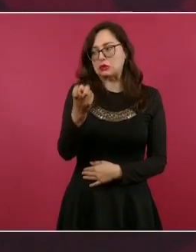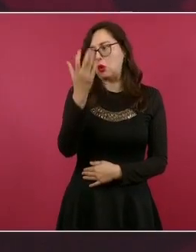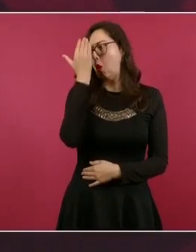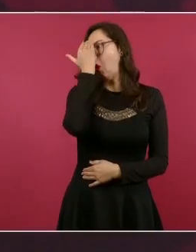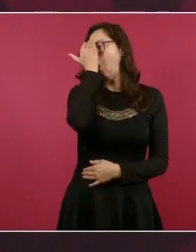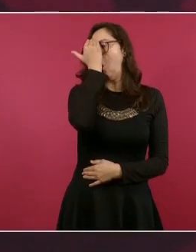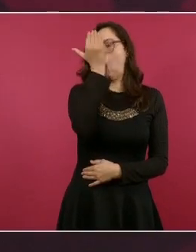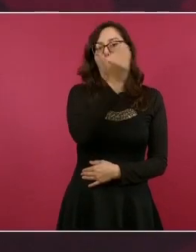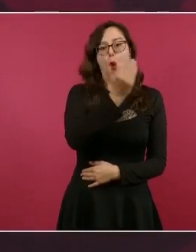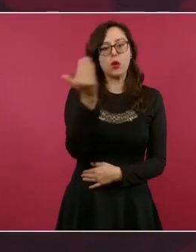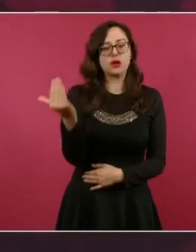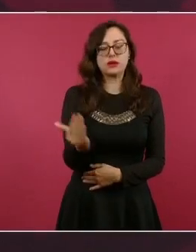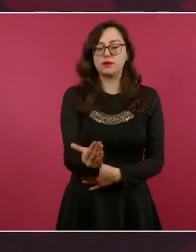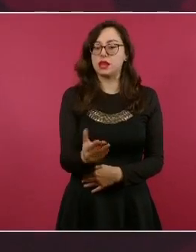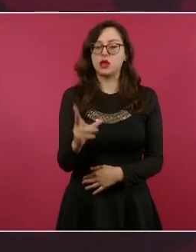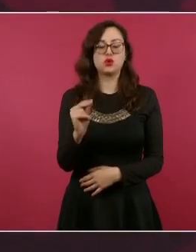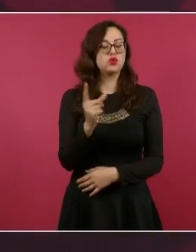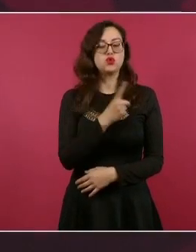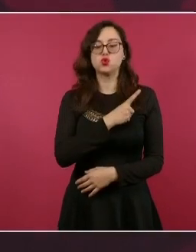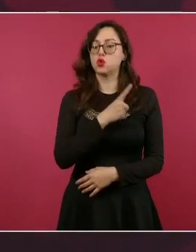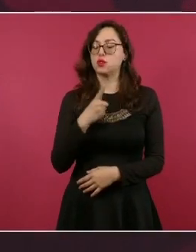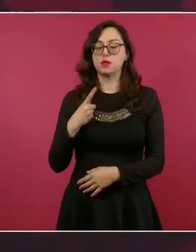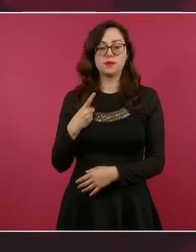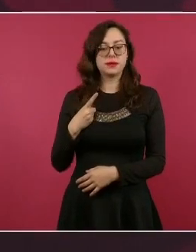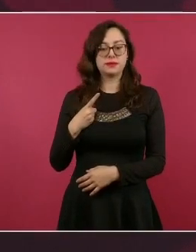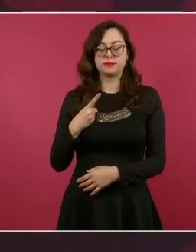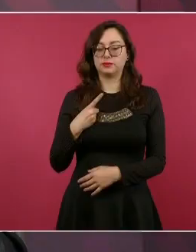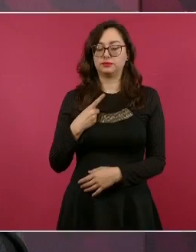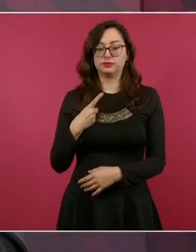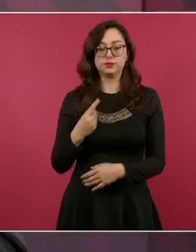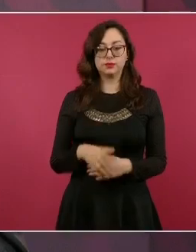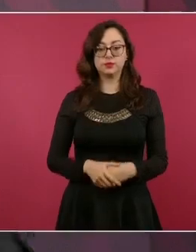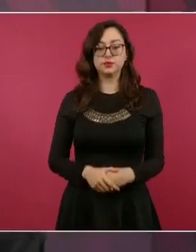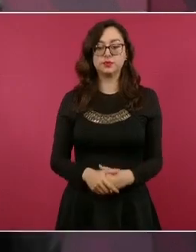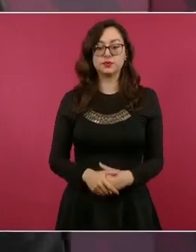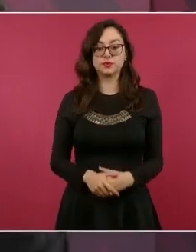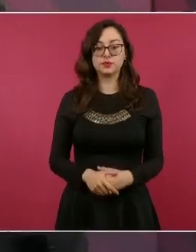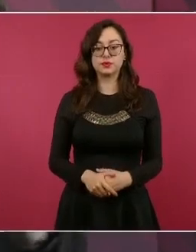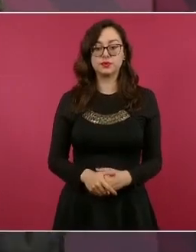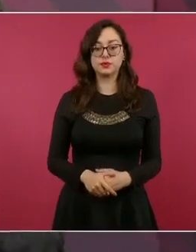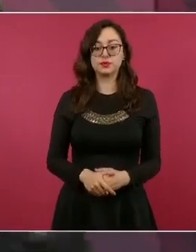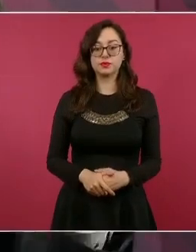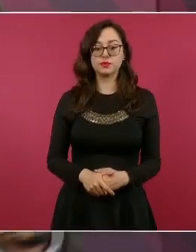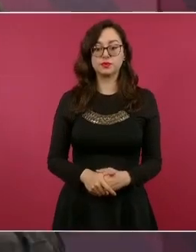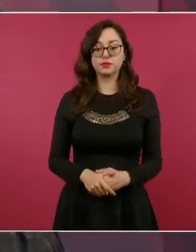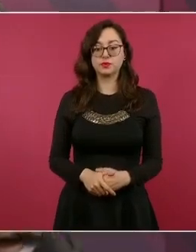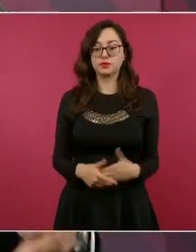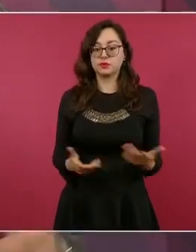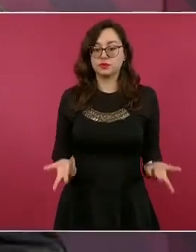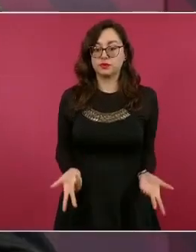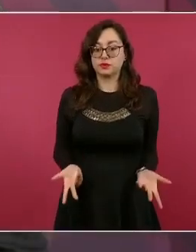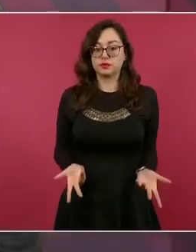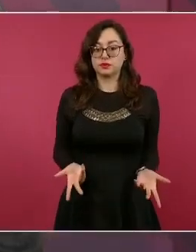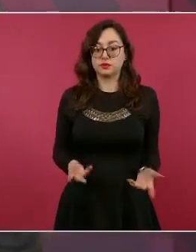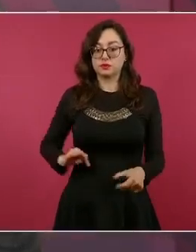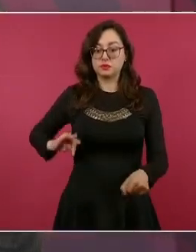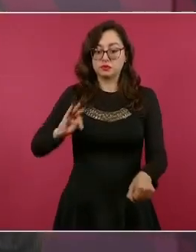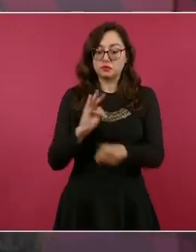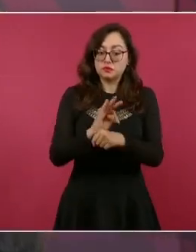como lo sucedido en Ecuador, que no es nada más México,